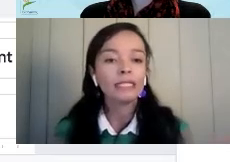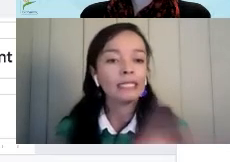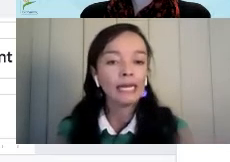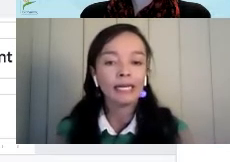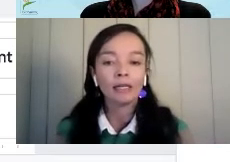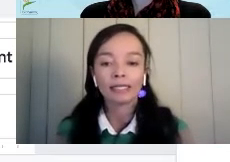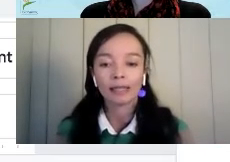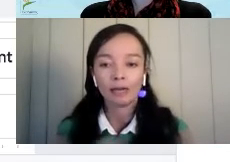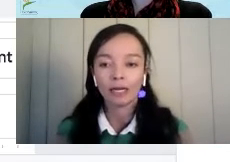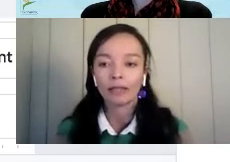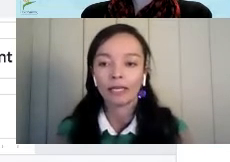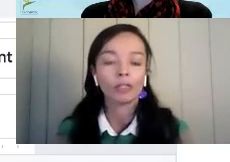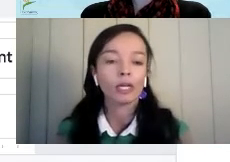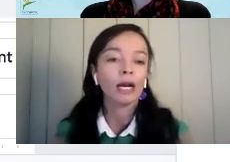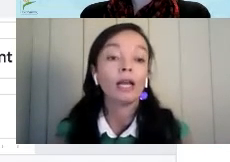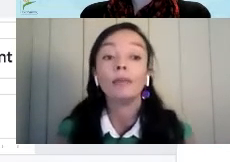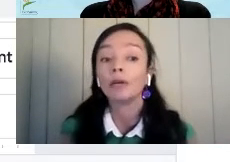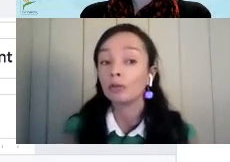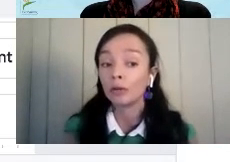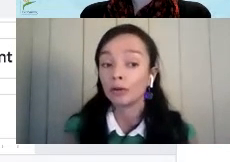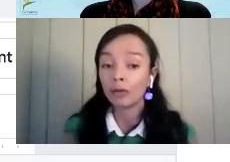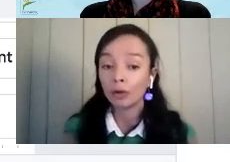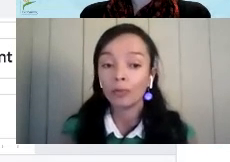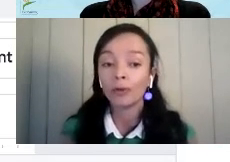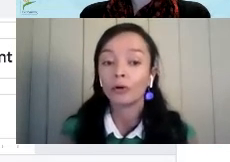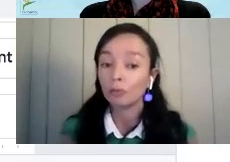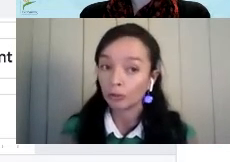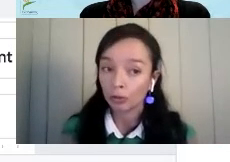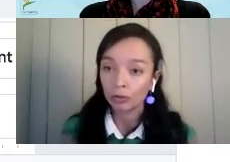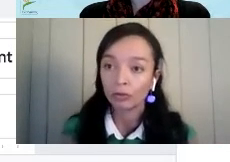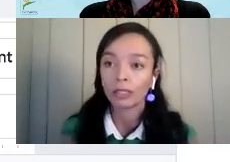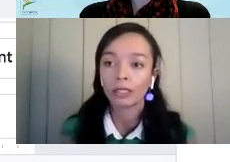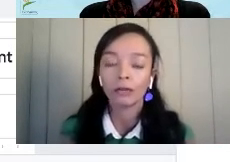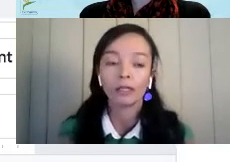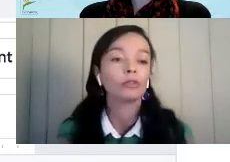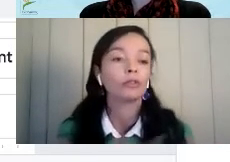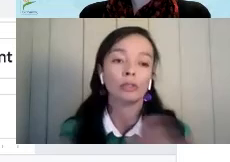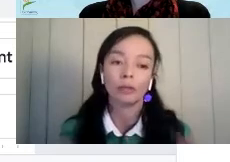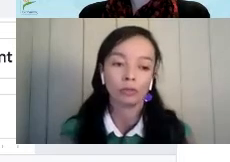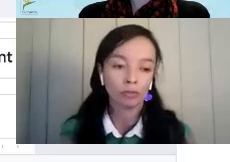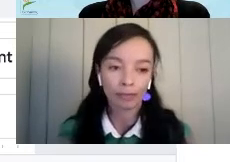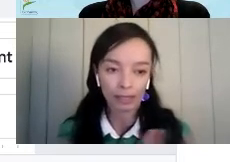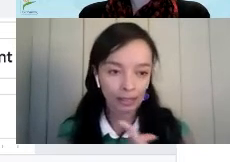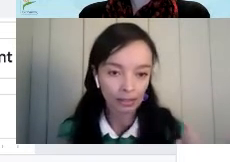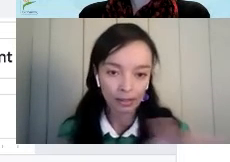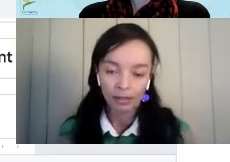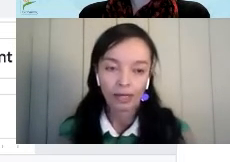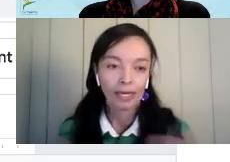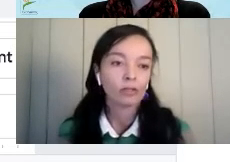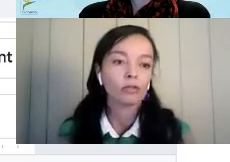Si quieren, esta tabla que tenemos acá, le pueden tomar una foto, pero con mucho gusto. Ustedes saben que nosotros le podemos compartir